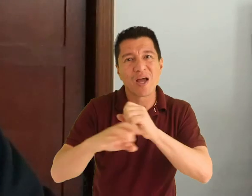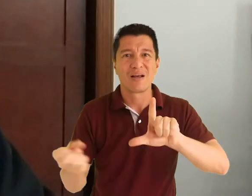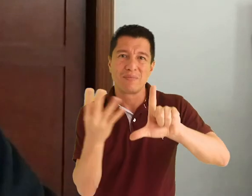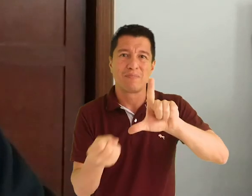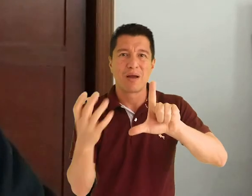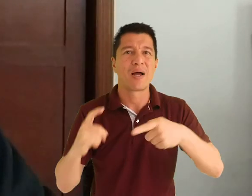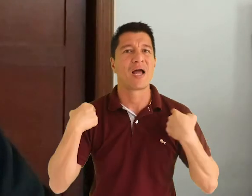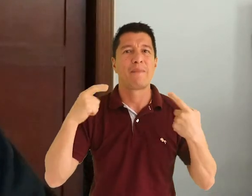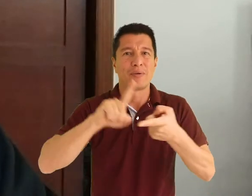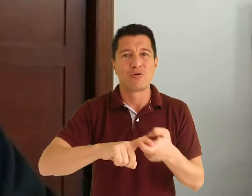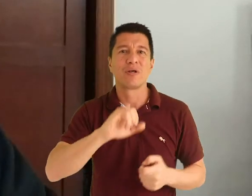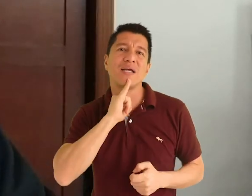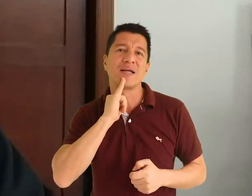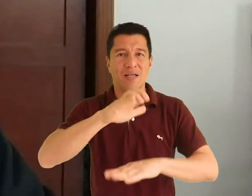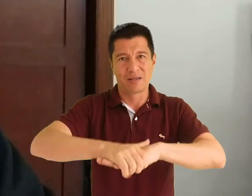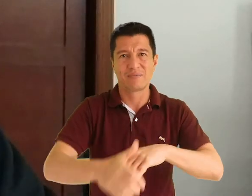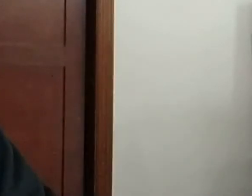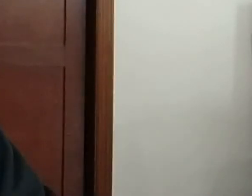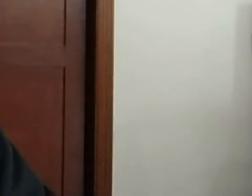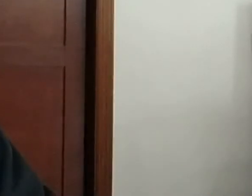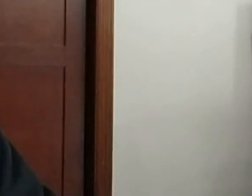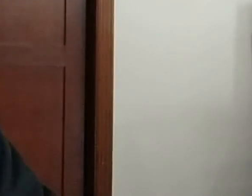son psicología y